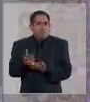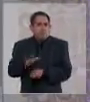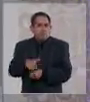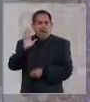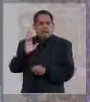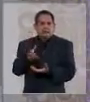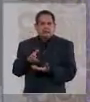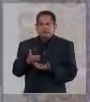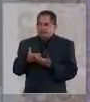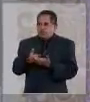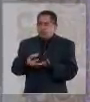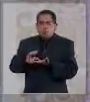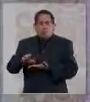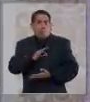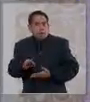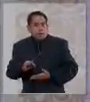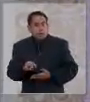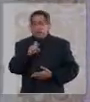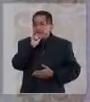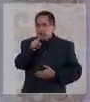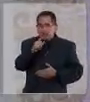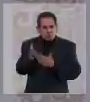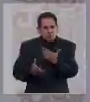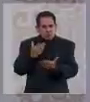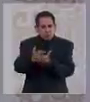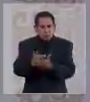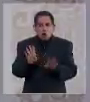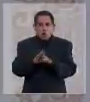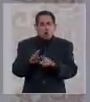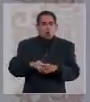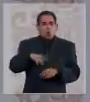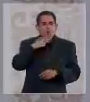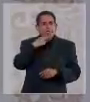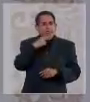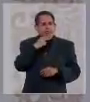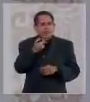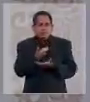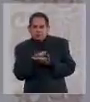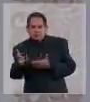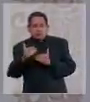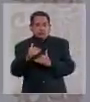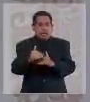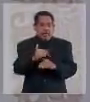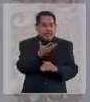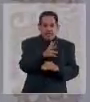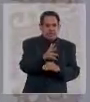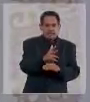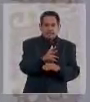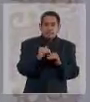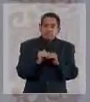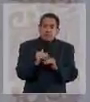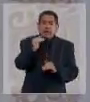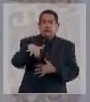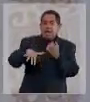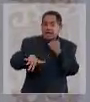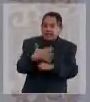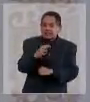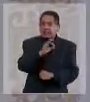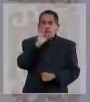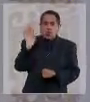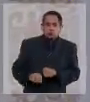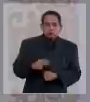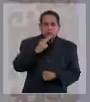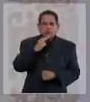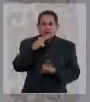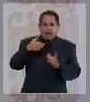que se incremente el reparto de utilidades del 10% al 15%. Eso va a potenciar el desarrollo